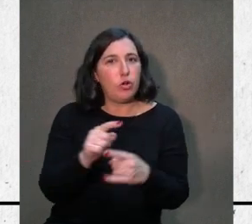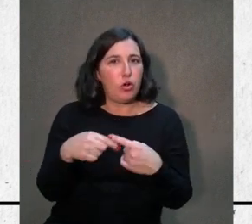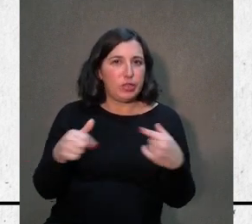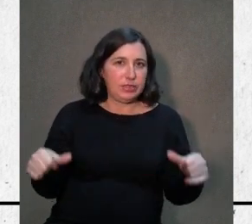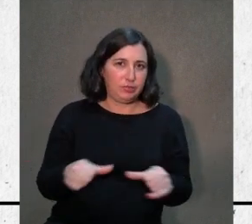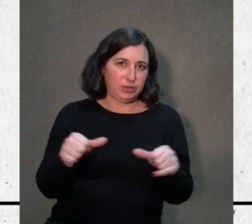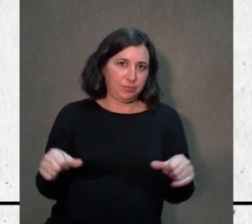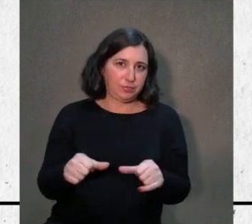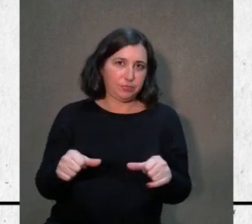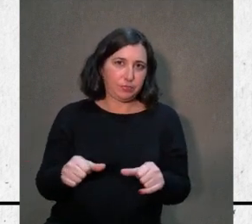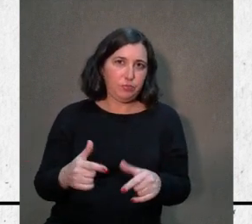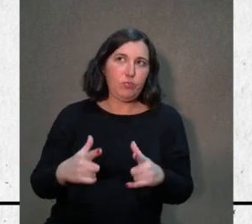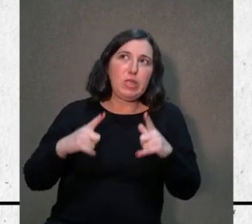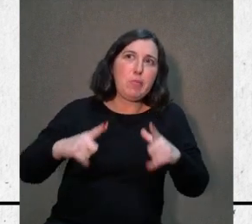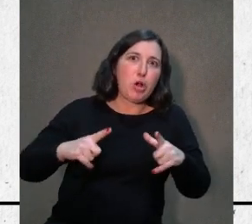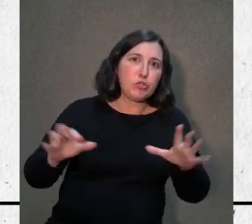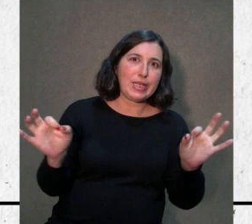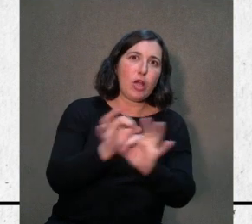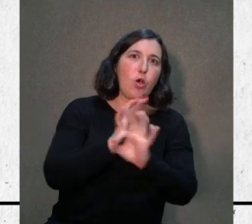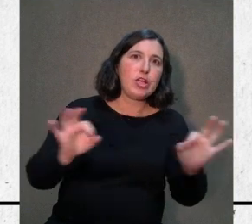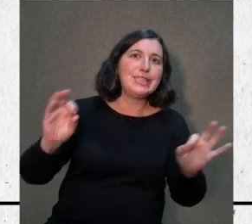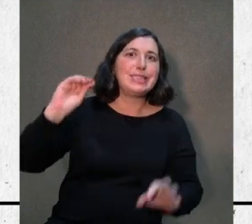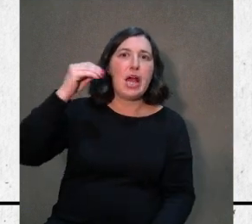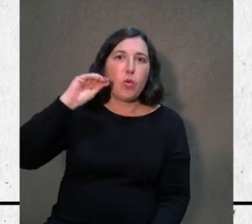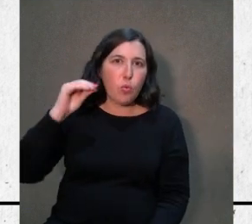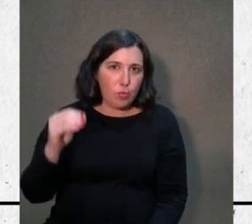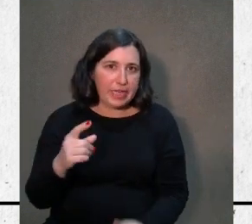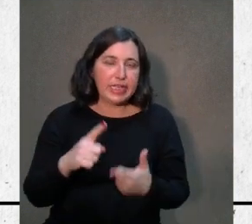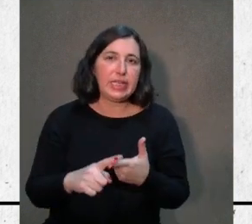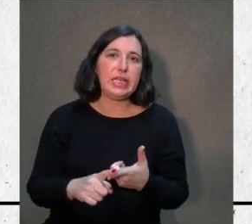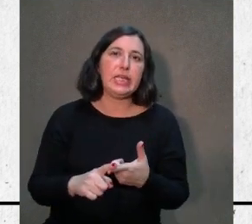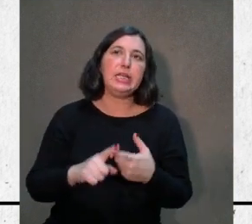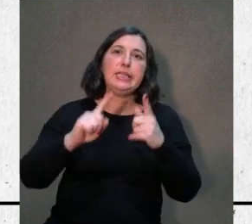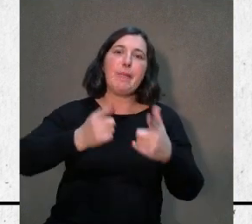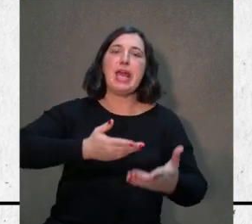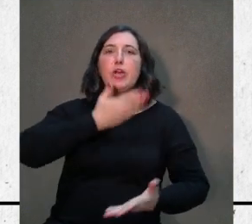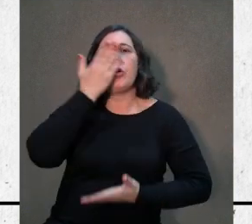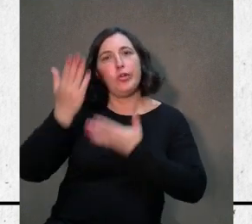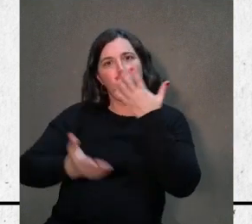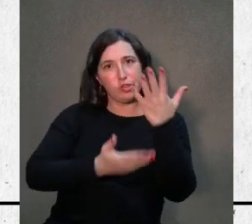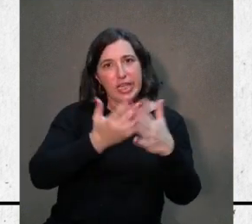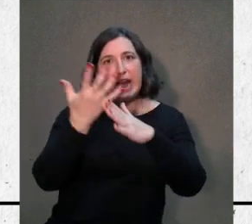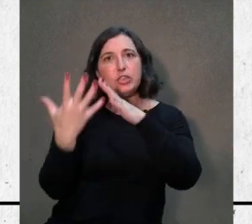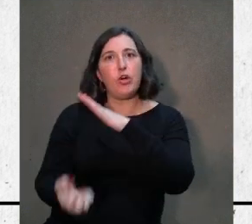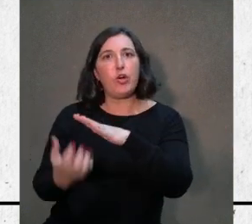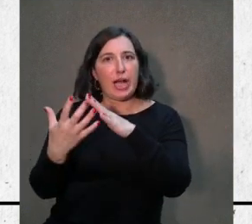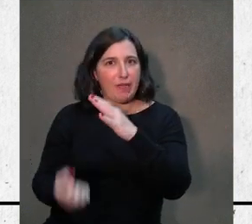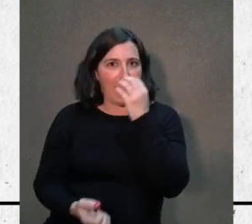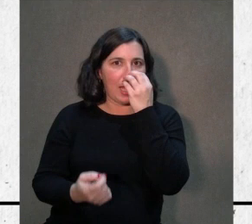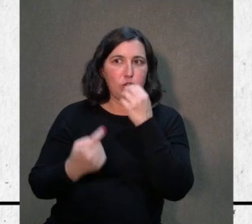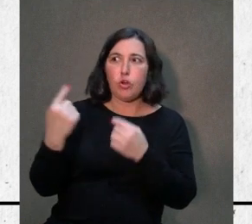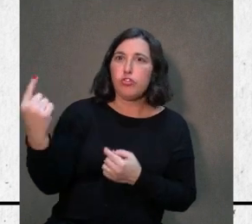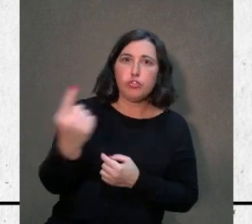está pasando, ¿no? Por suerte, la orquesta juvenil, tanto la orquesta juvenil con unos conciertos que se están grabando como